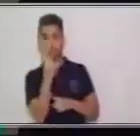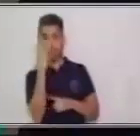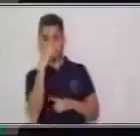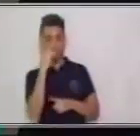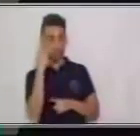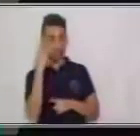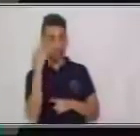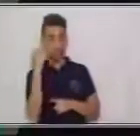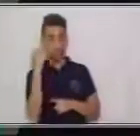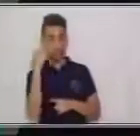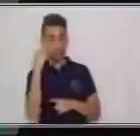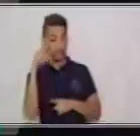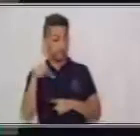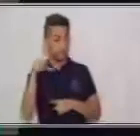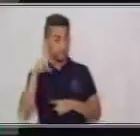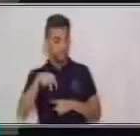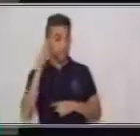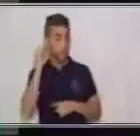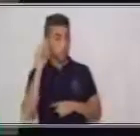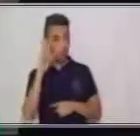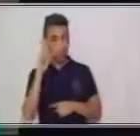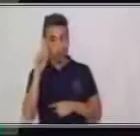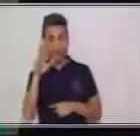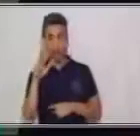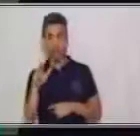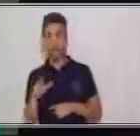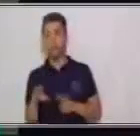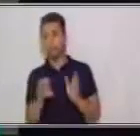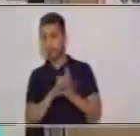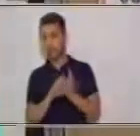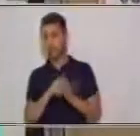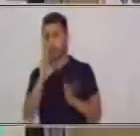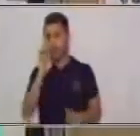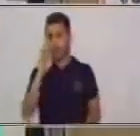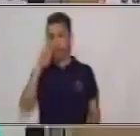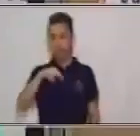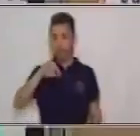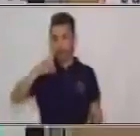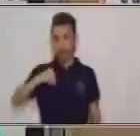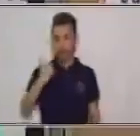elementos. Por ejemplo, el enjambre, ¿qué es un enjambre?